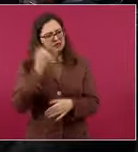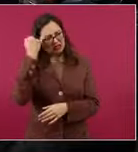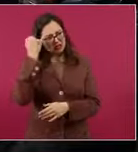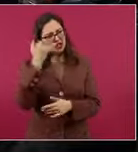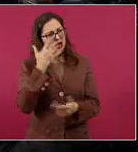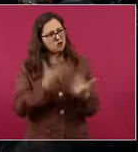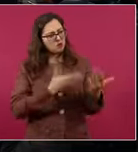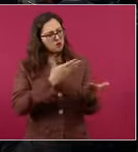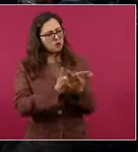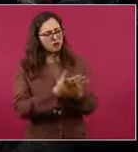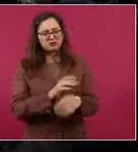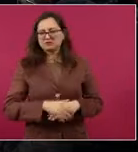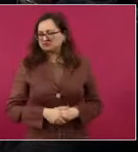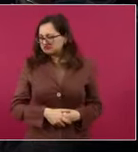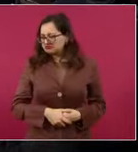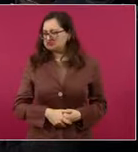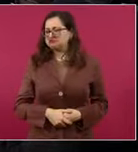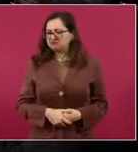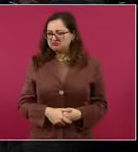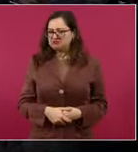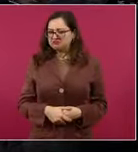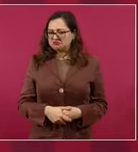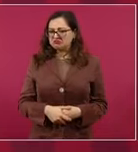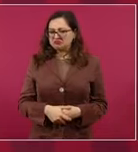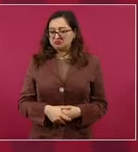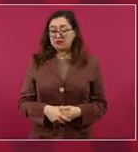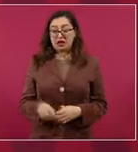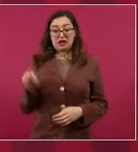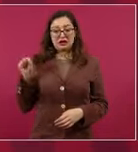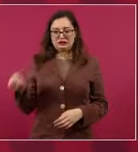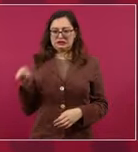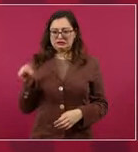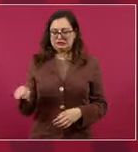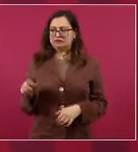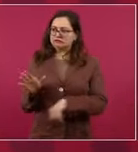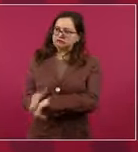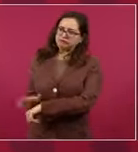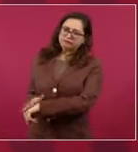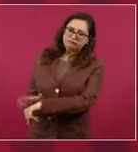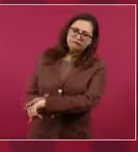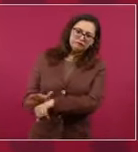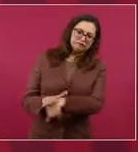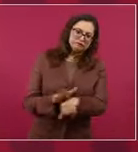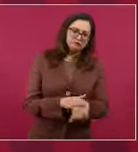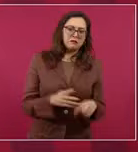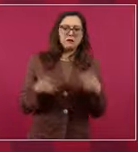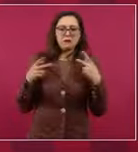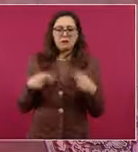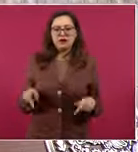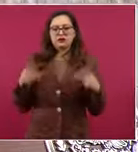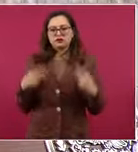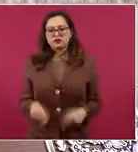antes que nadie, él convocó a esa movilización.